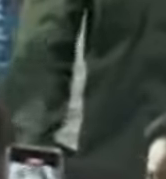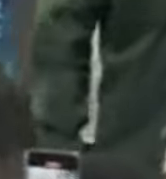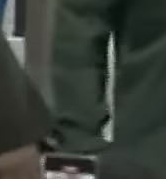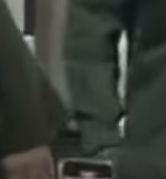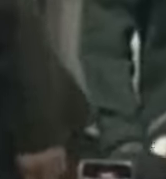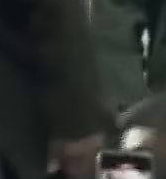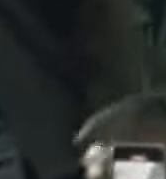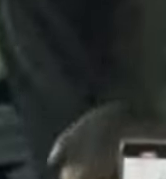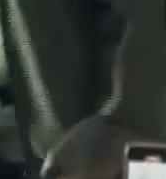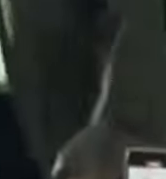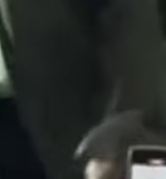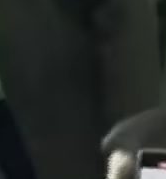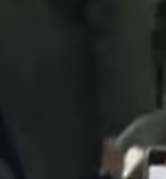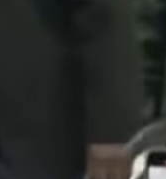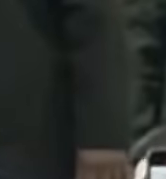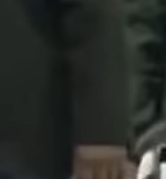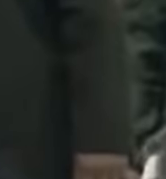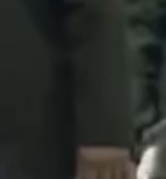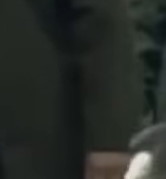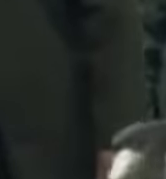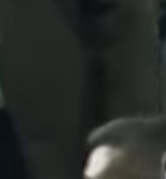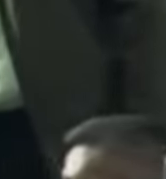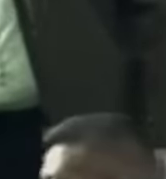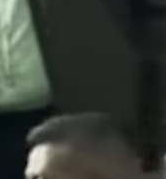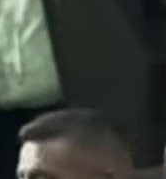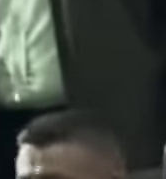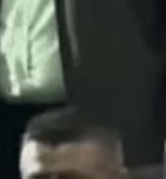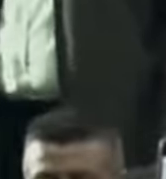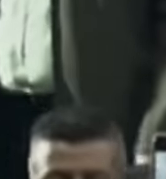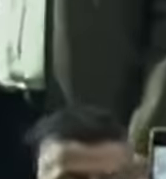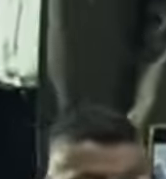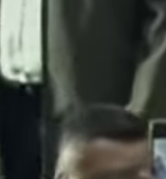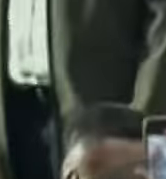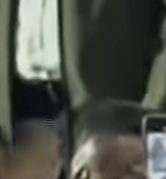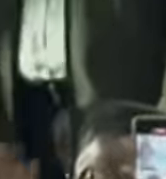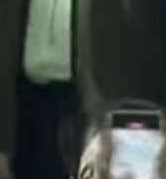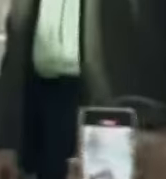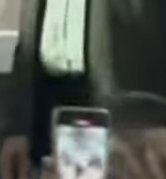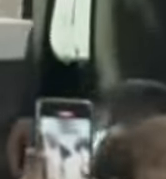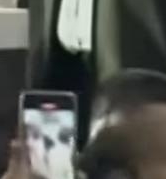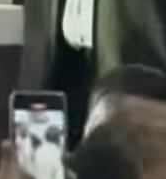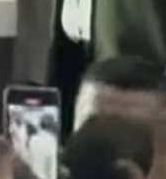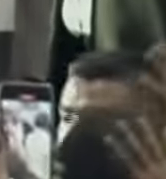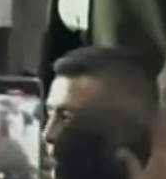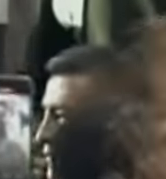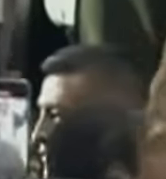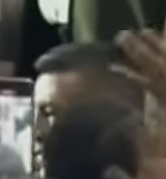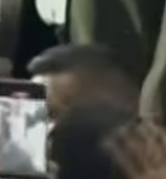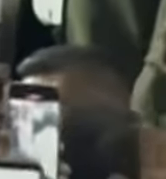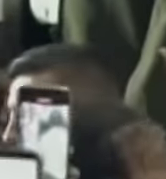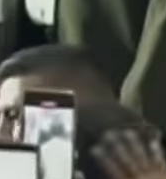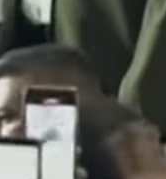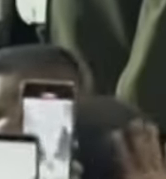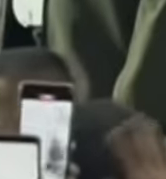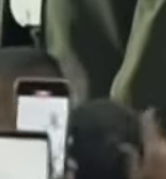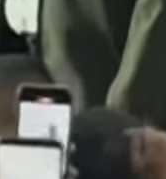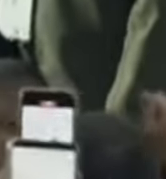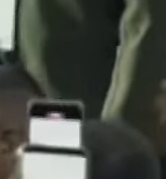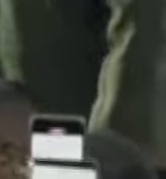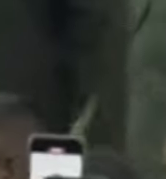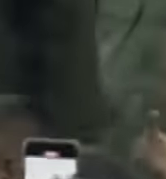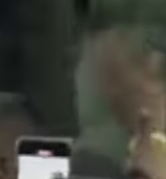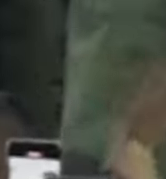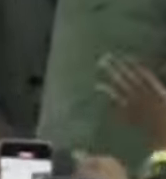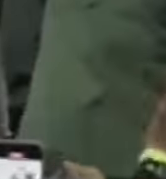que disfruten, mi hermano! Amo, lloro, canto, sueño con claveles de pasión. Con claveles